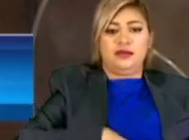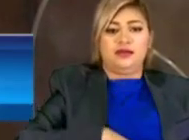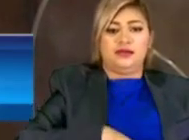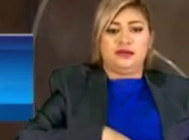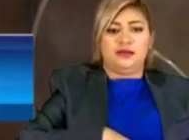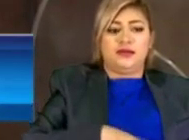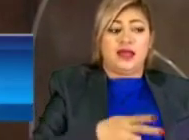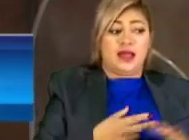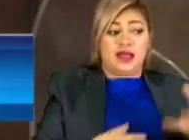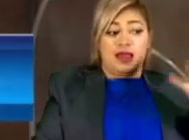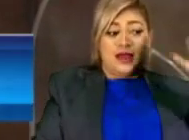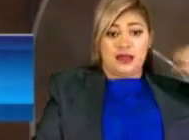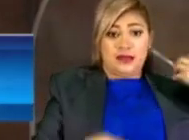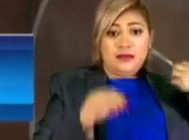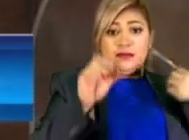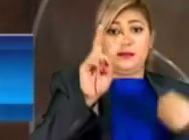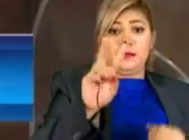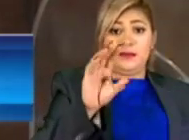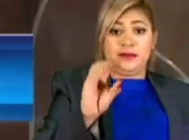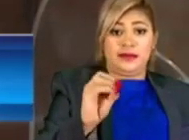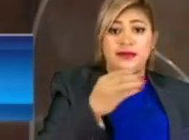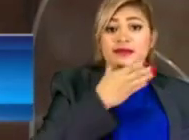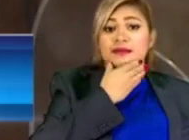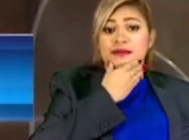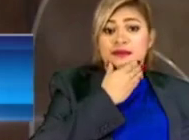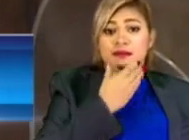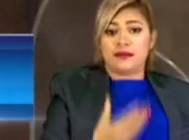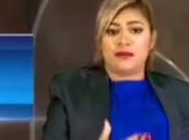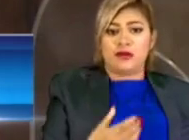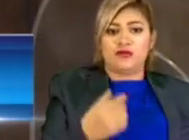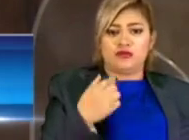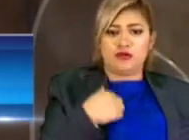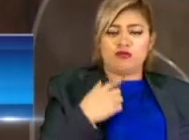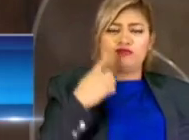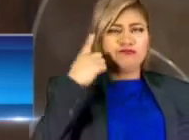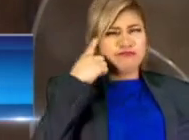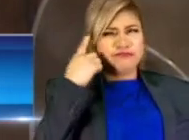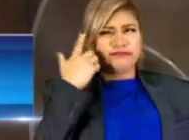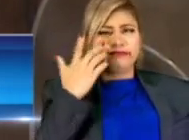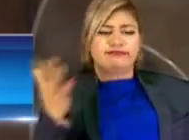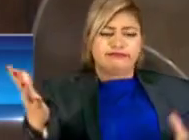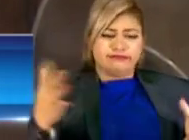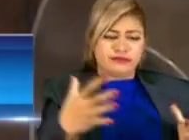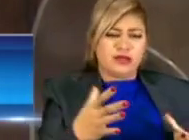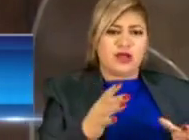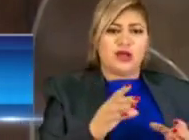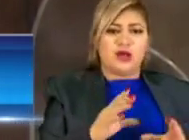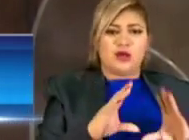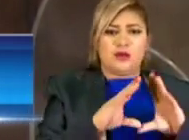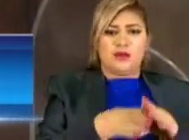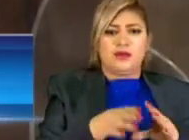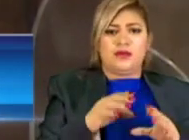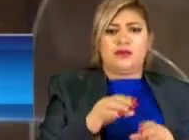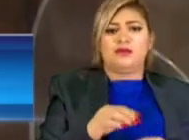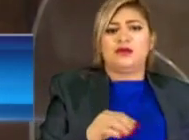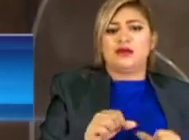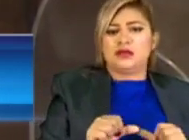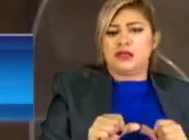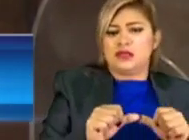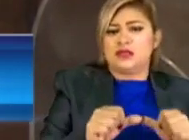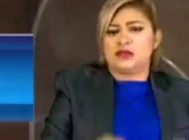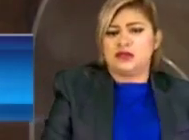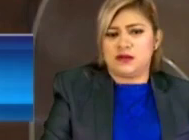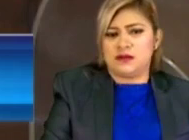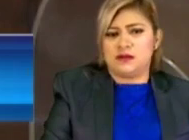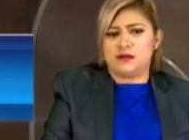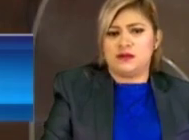pasado 20 de diciembre instalé la comisión de alto nivel para darle seguimiento a la ejecución